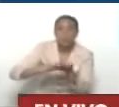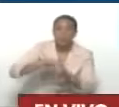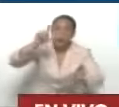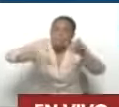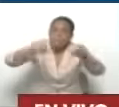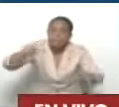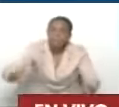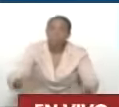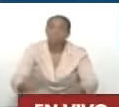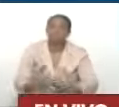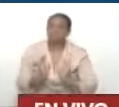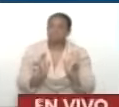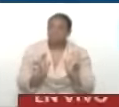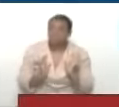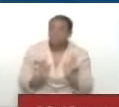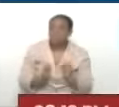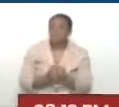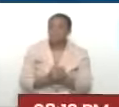gente.